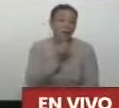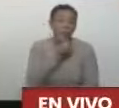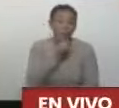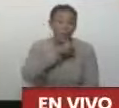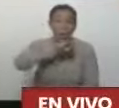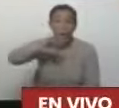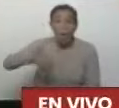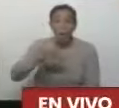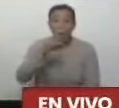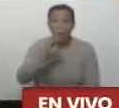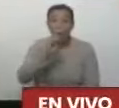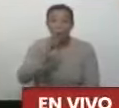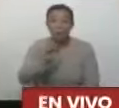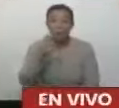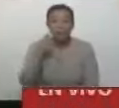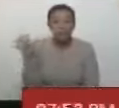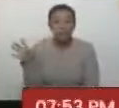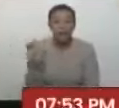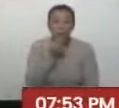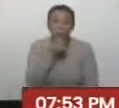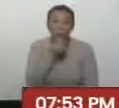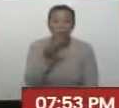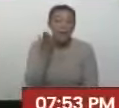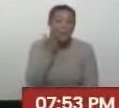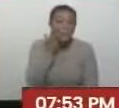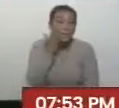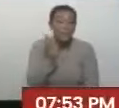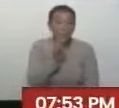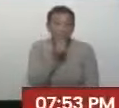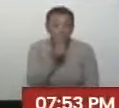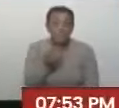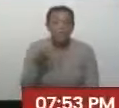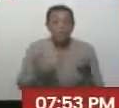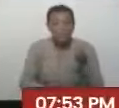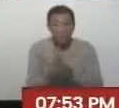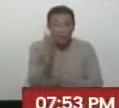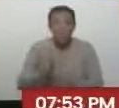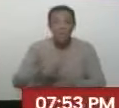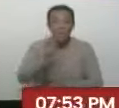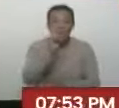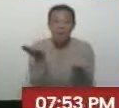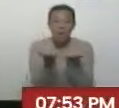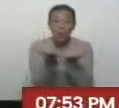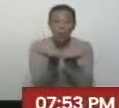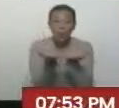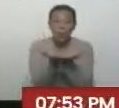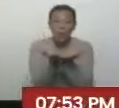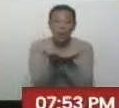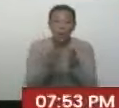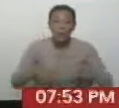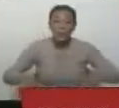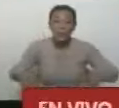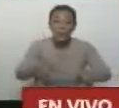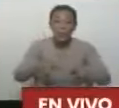José María Acevedo, abuelo de mi mamá, fue fundador de las primeras escuelas en Ureña y en